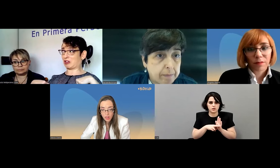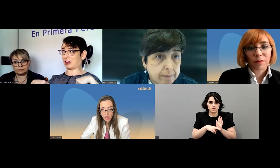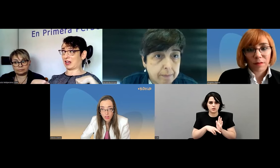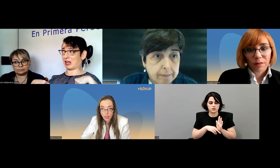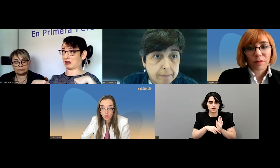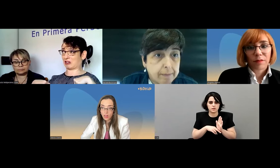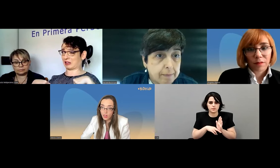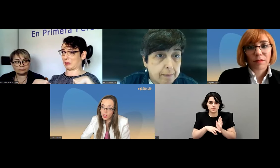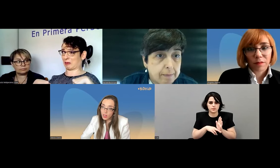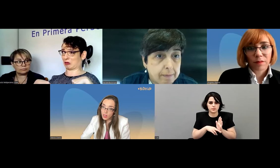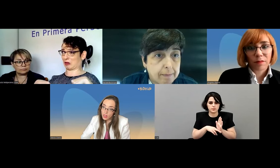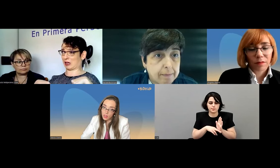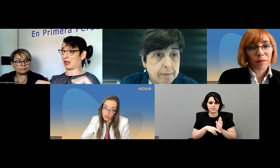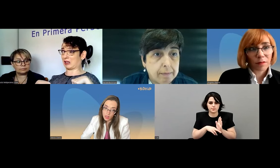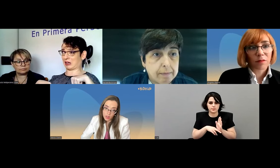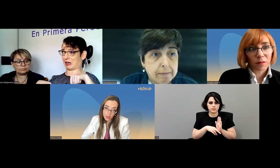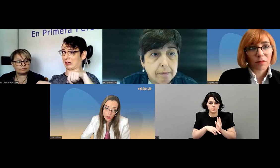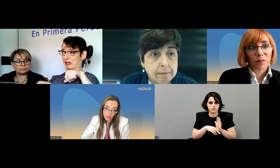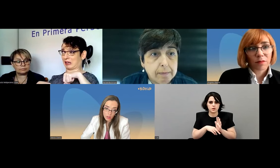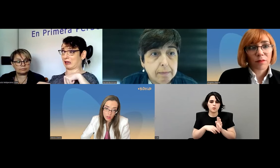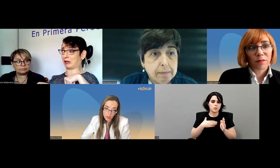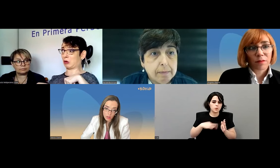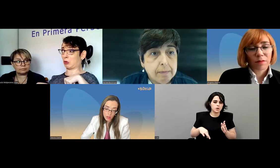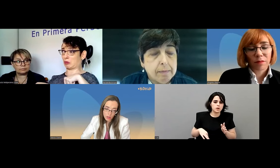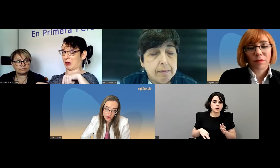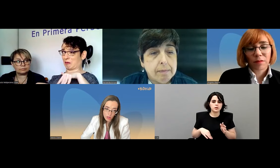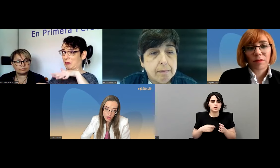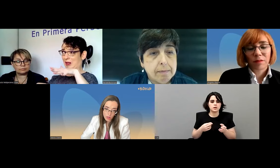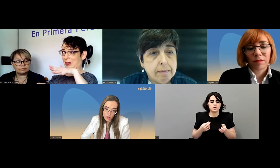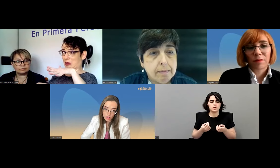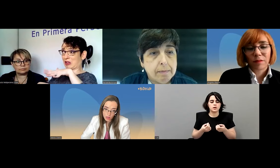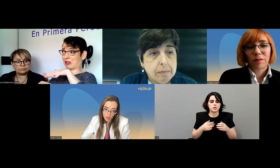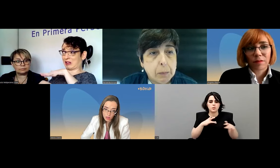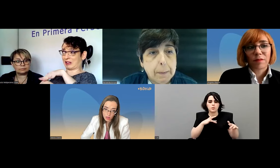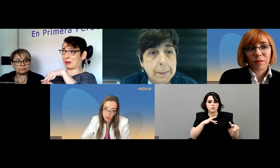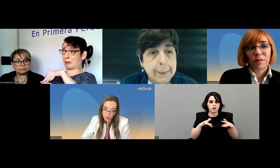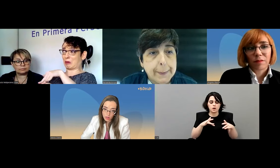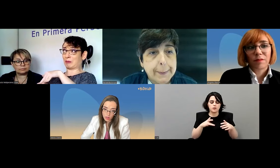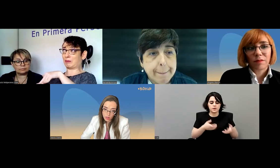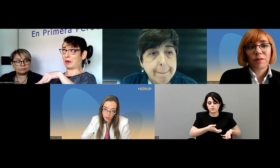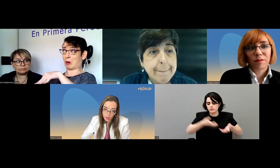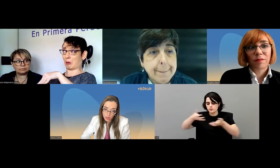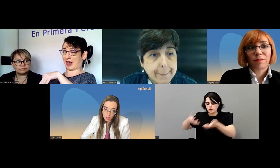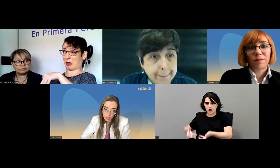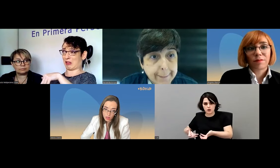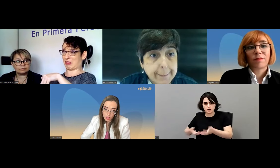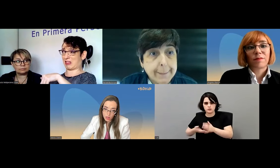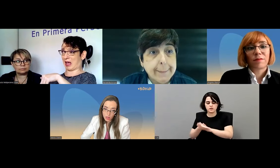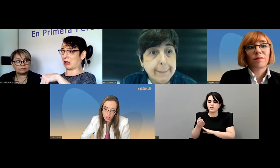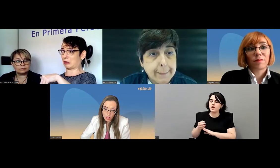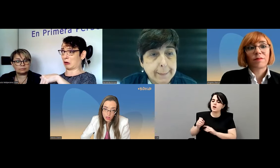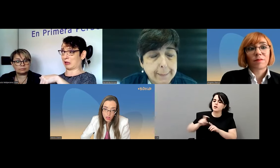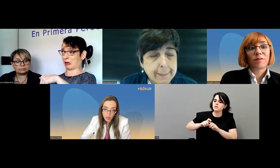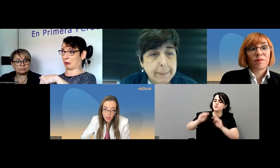Entonces, sí que la asistente personal tiene que tener una formación de ese tipo. Aunque yo